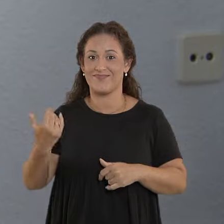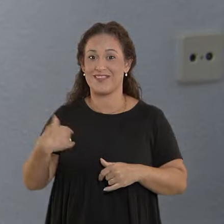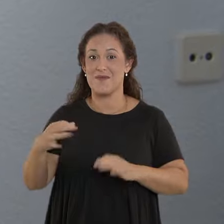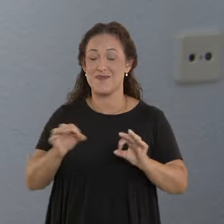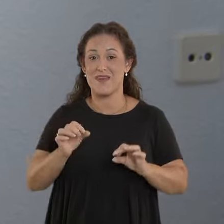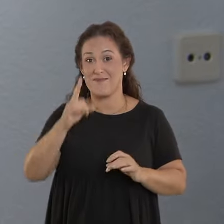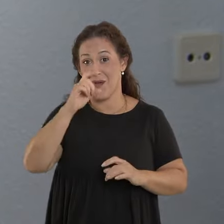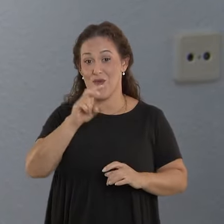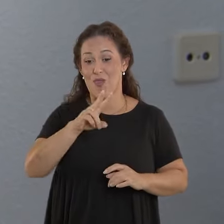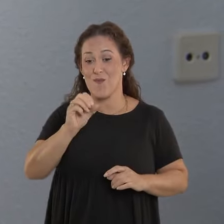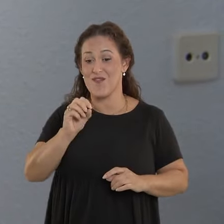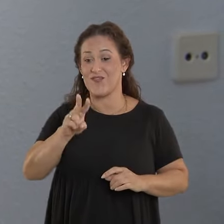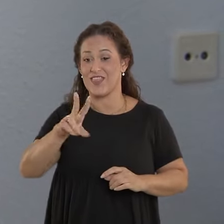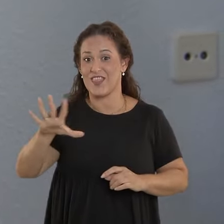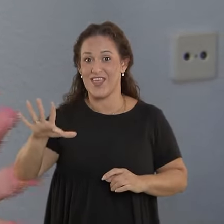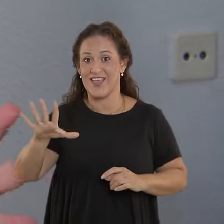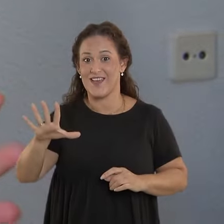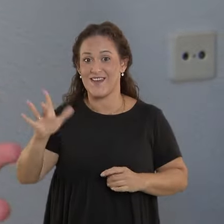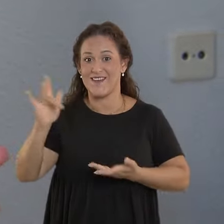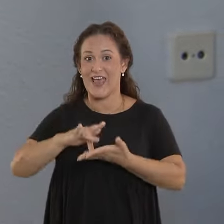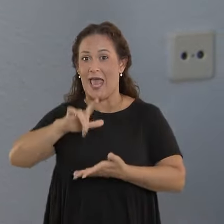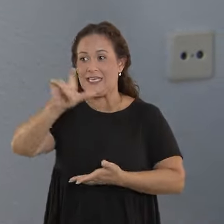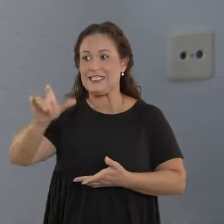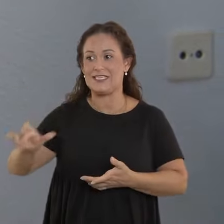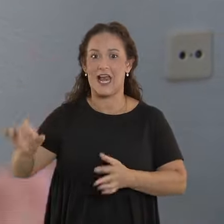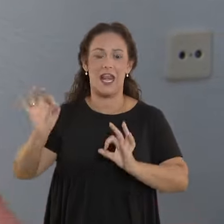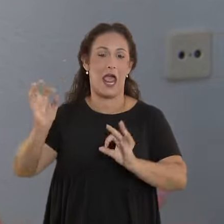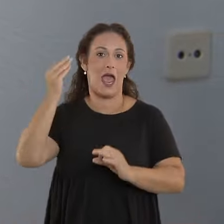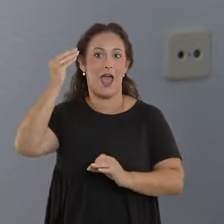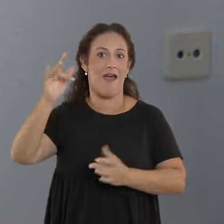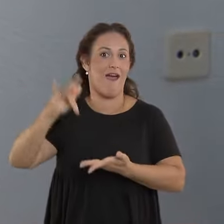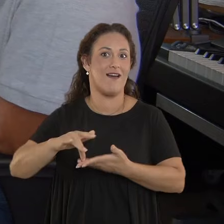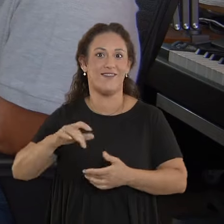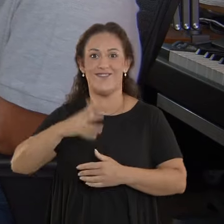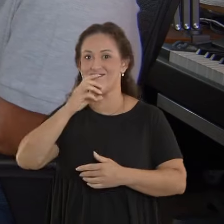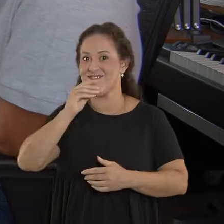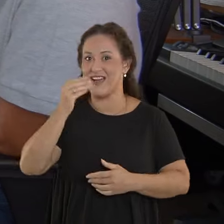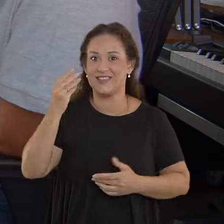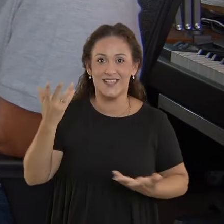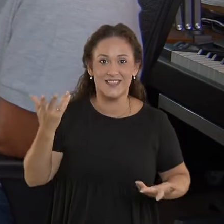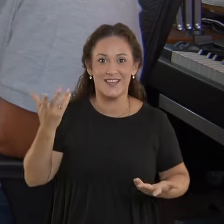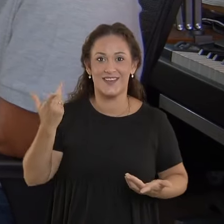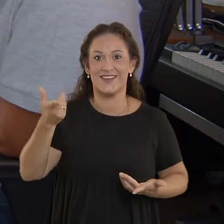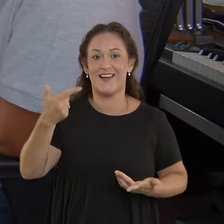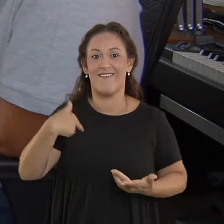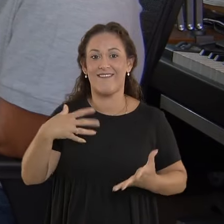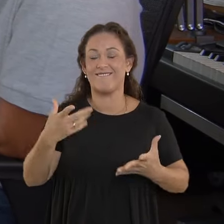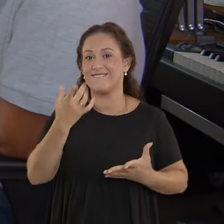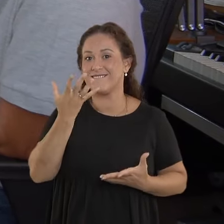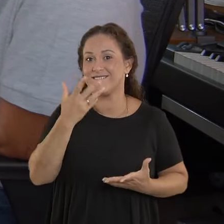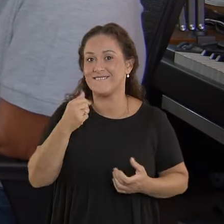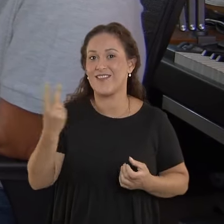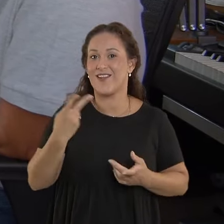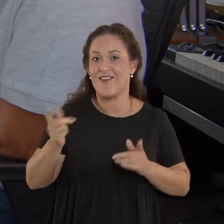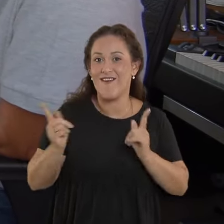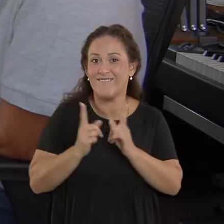Y ya preparamos el del 2025. Italia como tema, me parece fantástico. Diego, no sabes lo que me gusta a mí echar estos